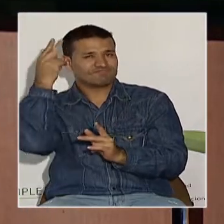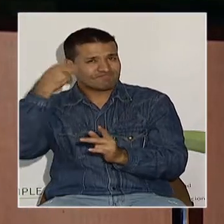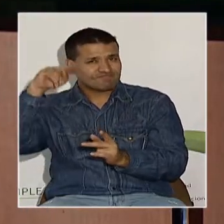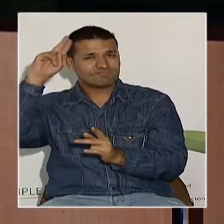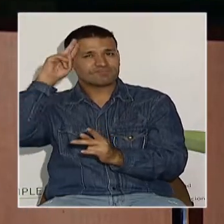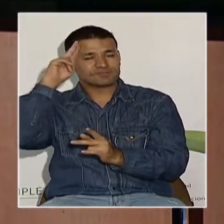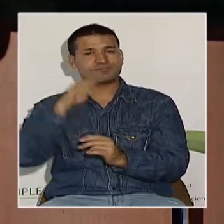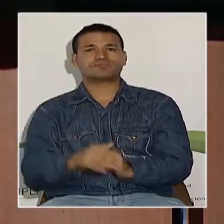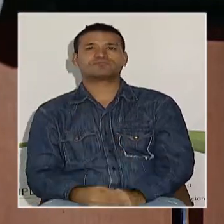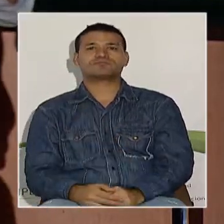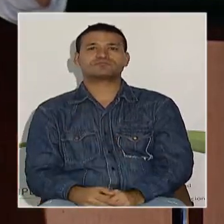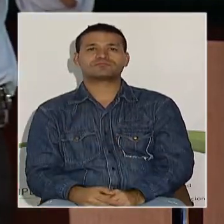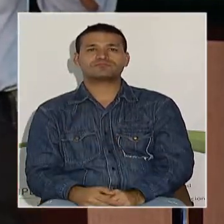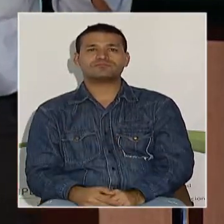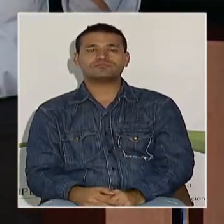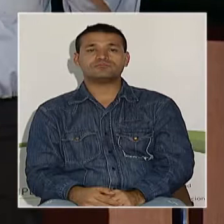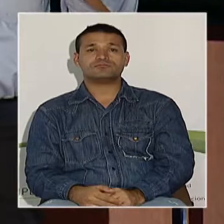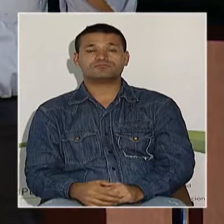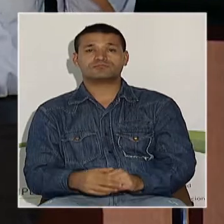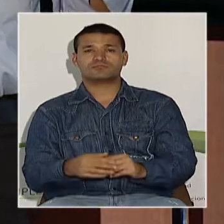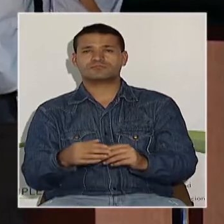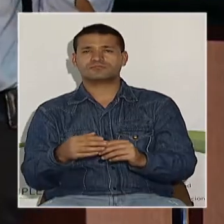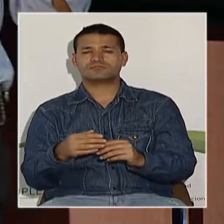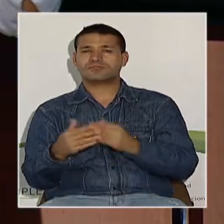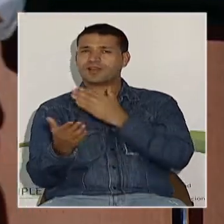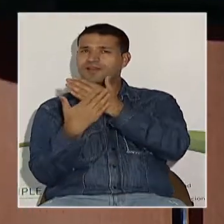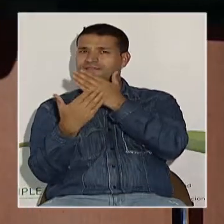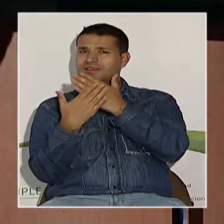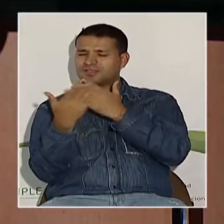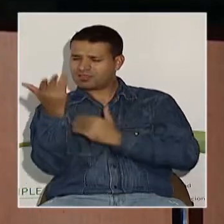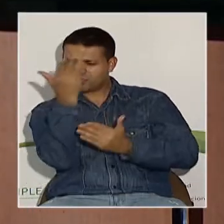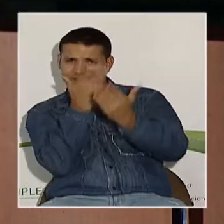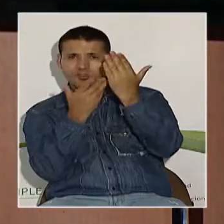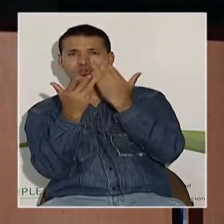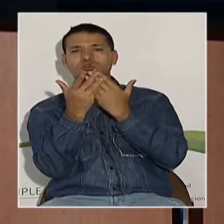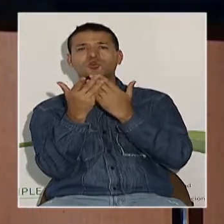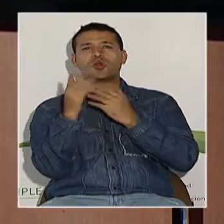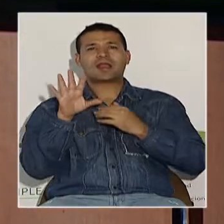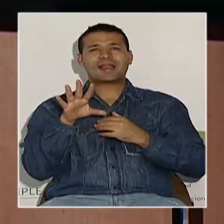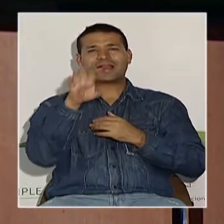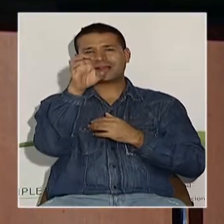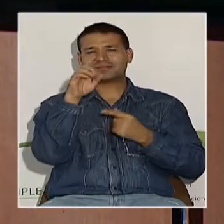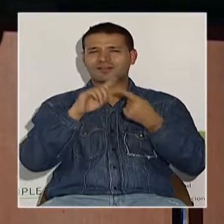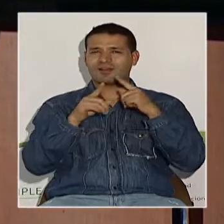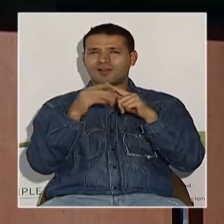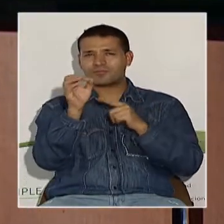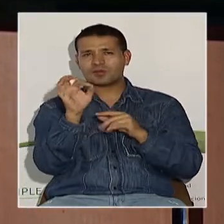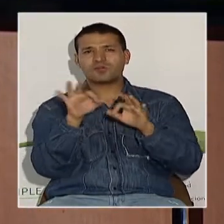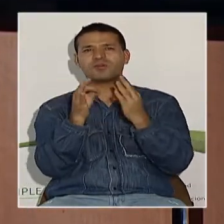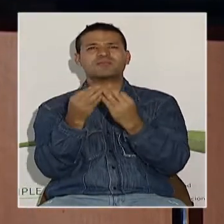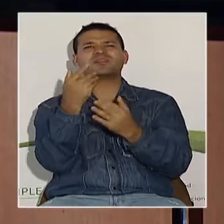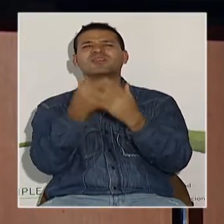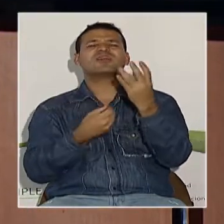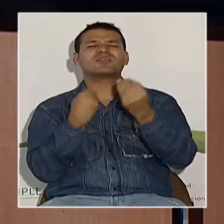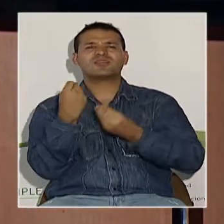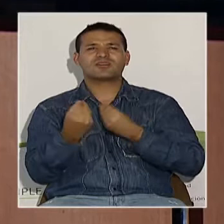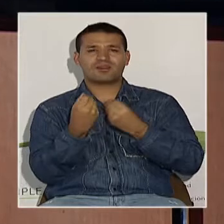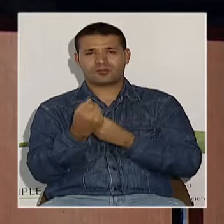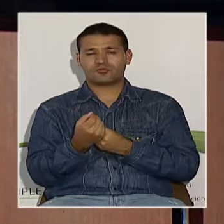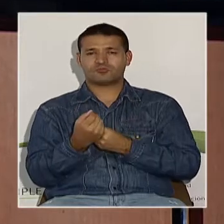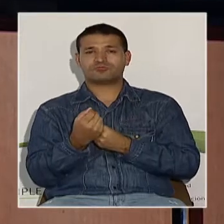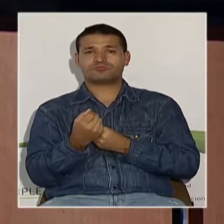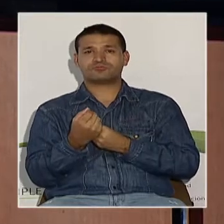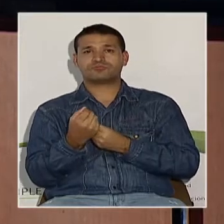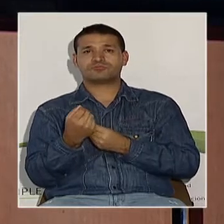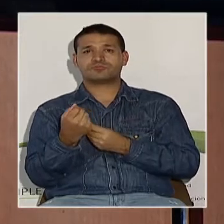Nos dan el diagnóstico de cáncer a nosotros o a un familiar o a un amigo o a alguien muy cercano. ¿Qué hacer? La modernidad,